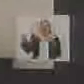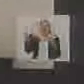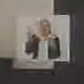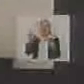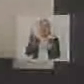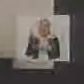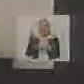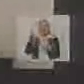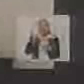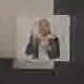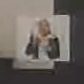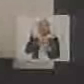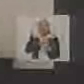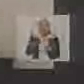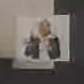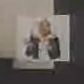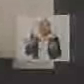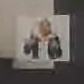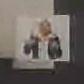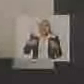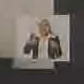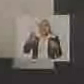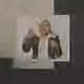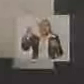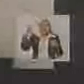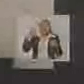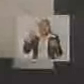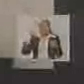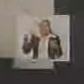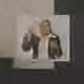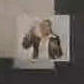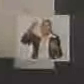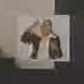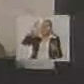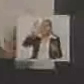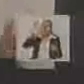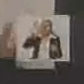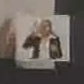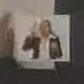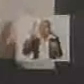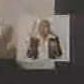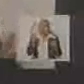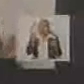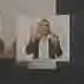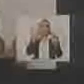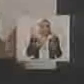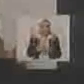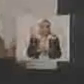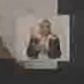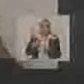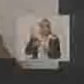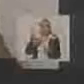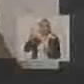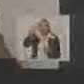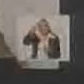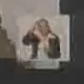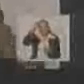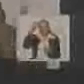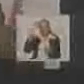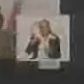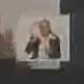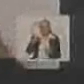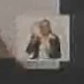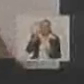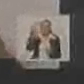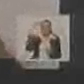nuevos huéspedes de la delegación puedan garantizarse una vida de bienestar? Yo me pregunto, si han cobrado como